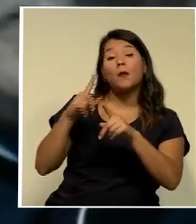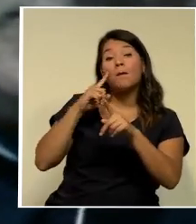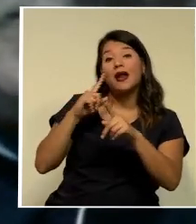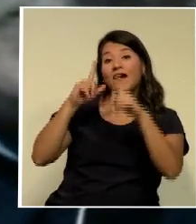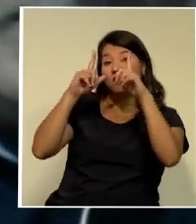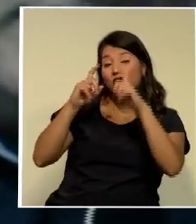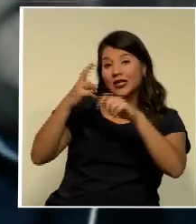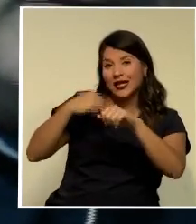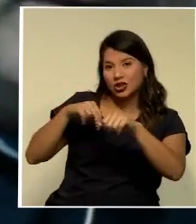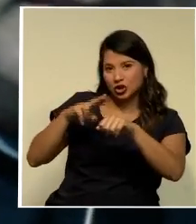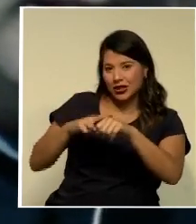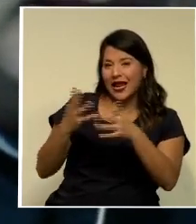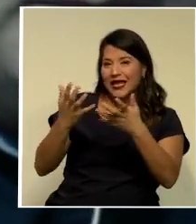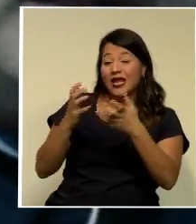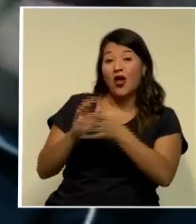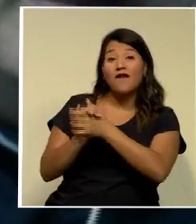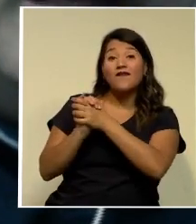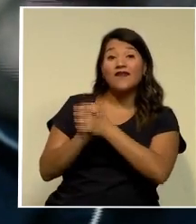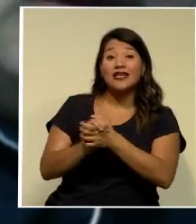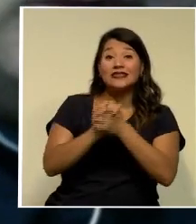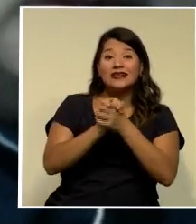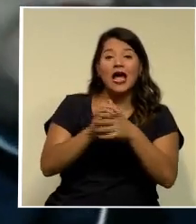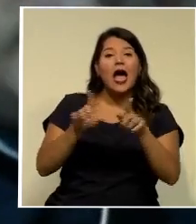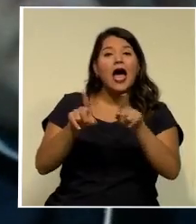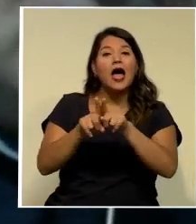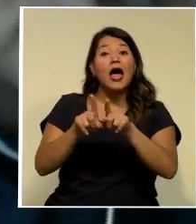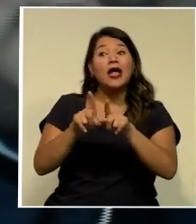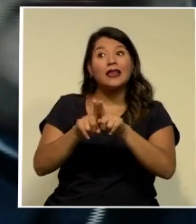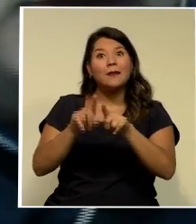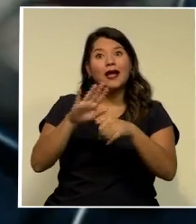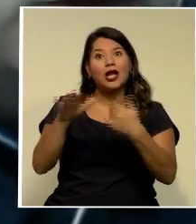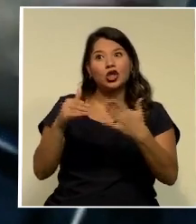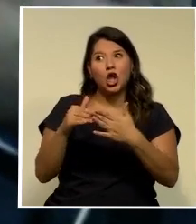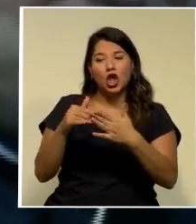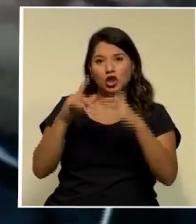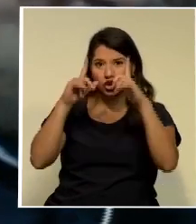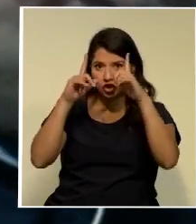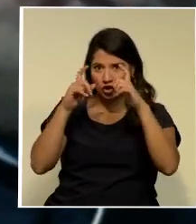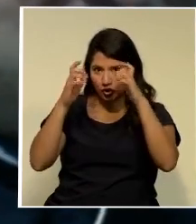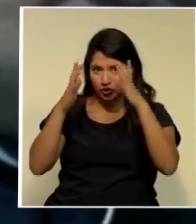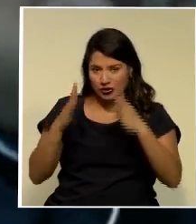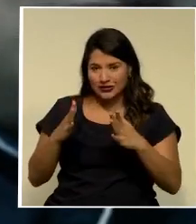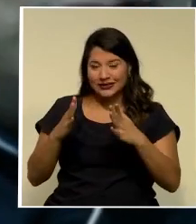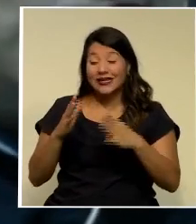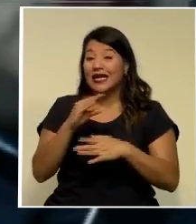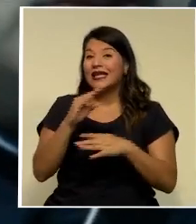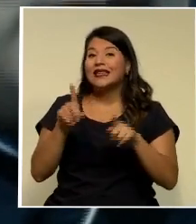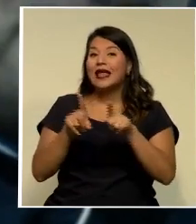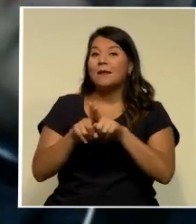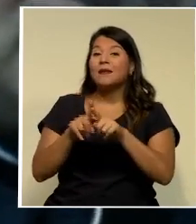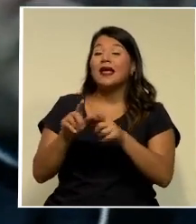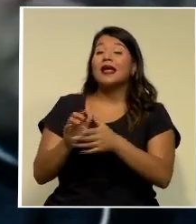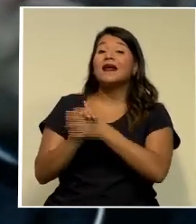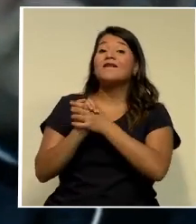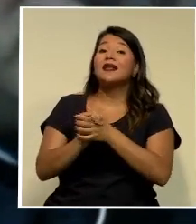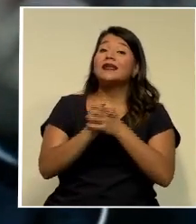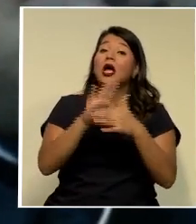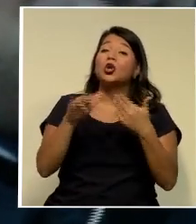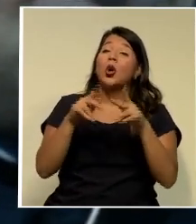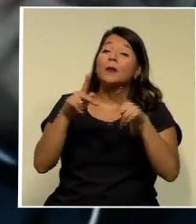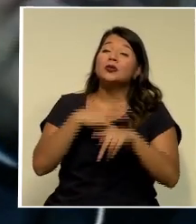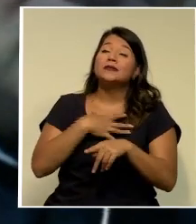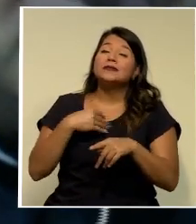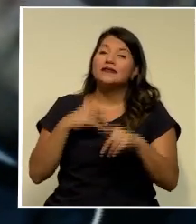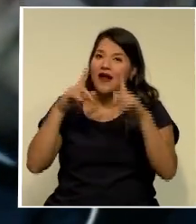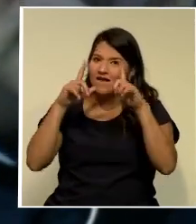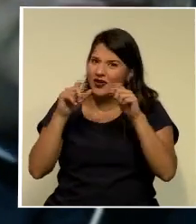unos minutitos solamente para felicitar también a todos mis colegas, a todos los que toman fotografías y a todos los que son amantes de las fotografías, y que lo